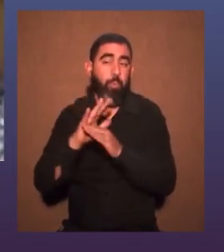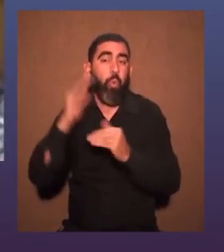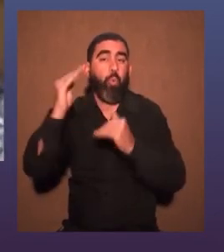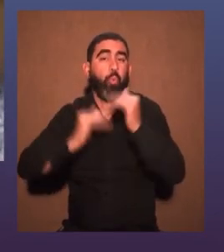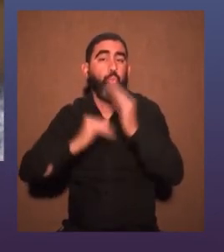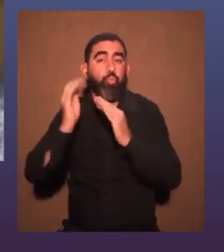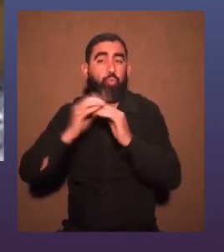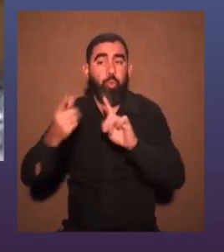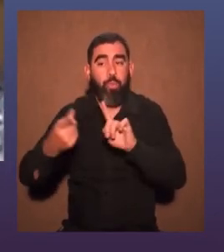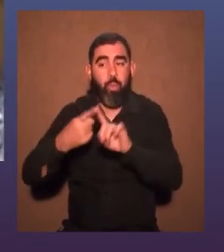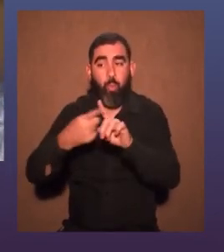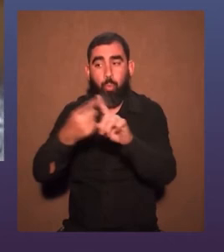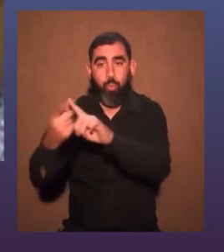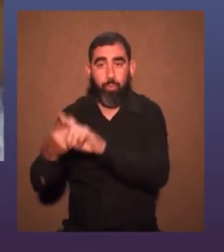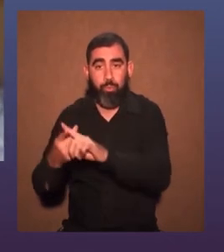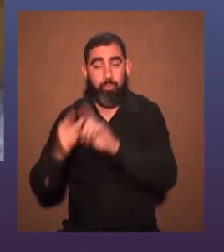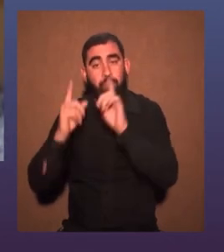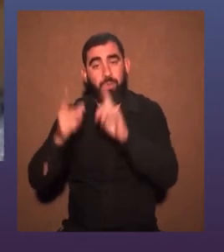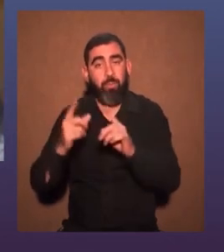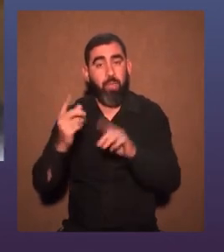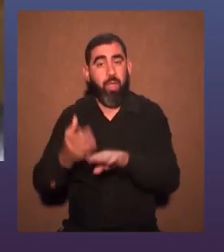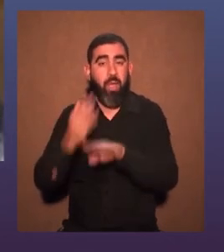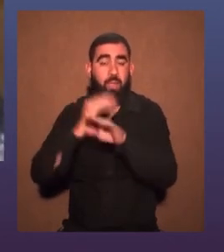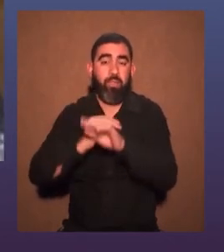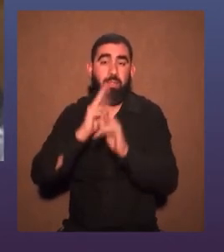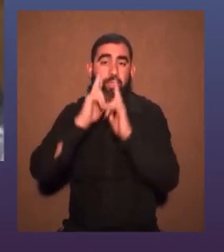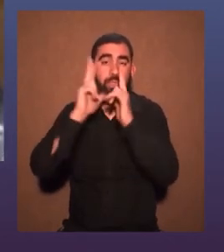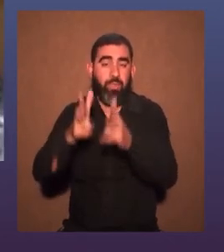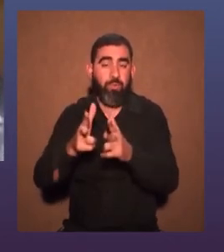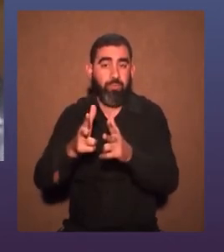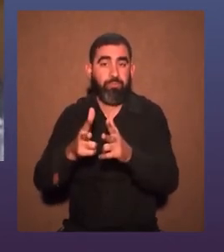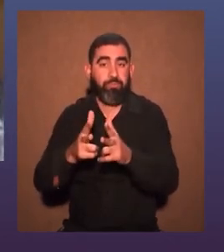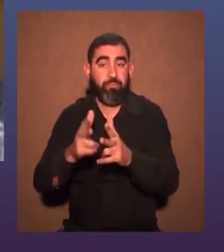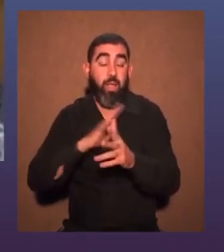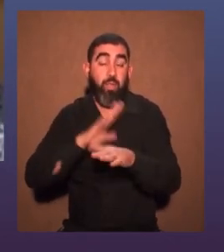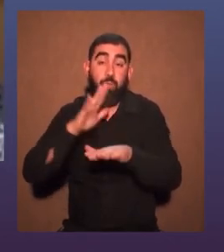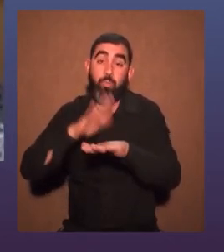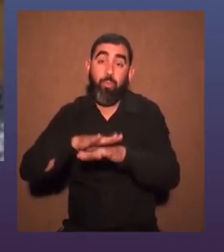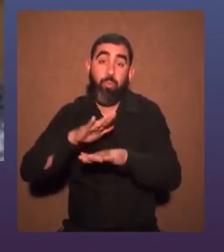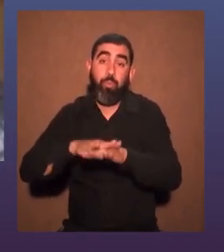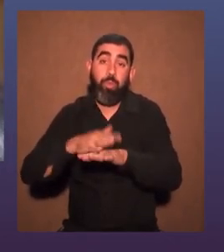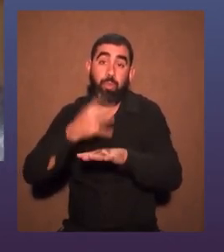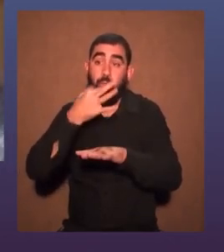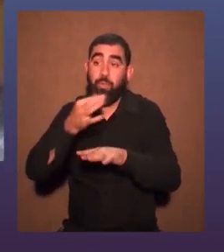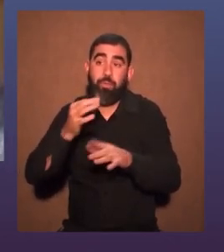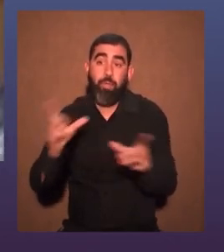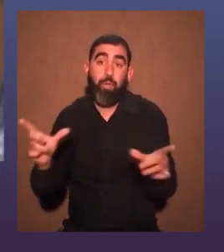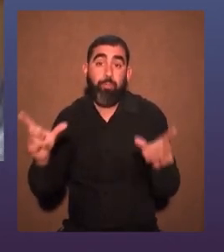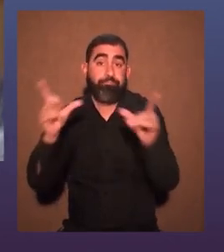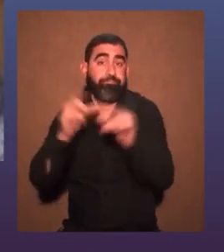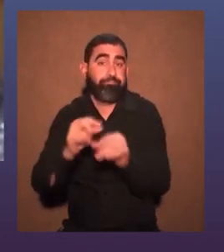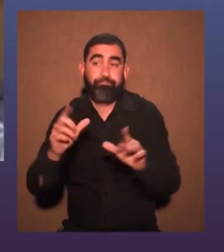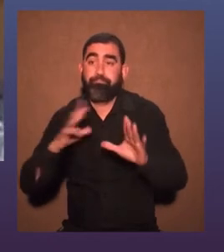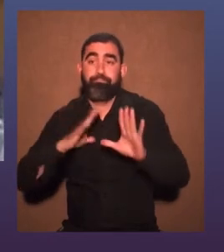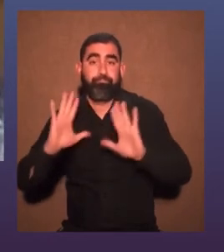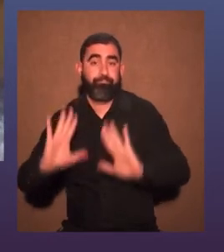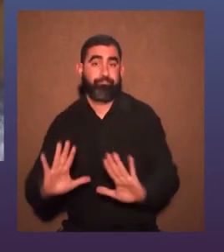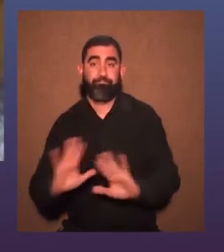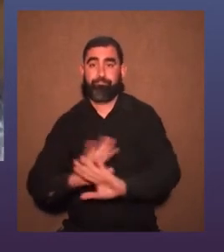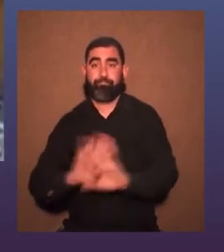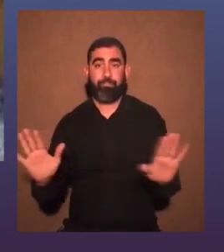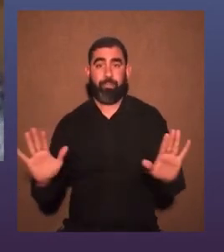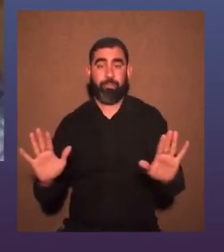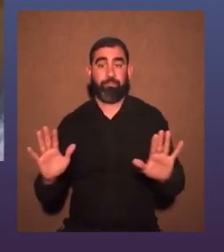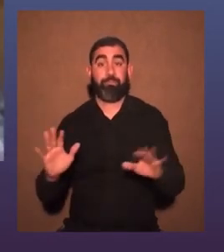construcción, realmente. Y bueno, volviendo también a otra cosa que se dijo más de una vez, llega un punto en el que decís, bueno, hasta acá llegué. O sea, yo